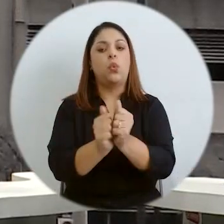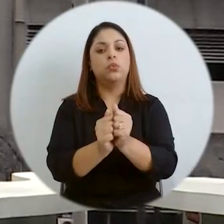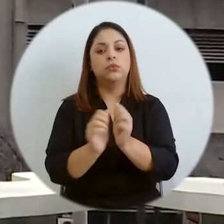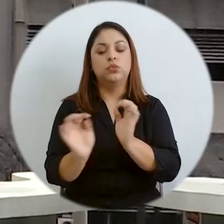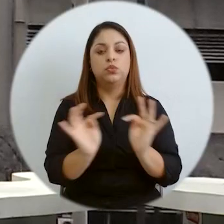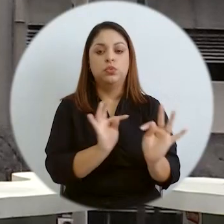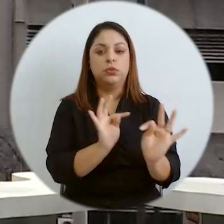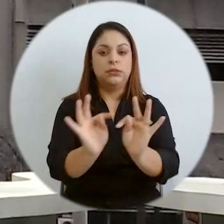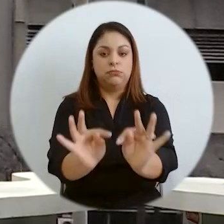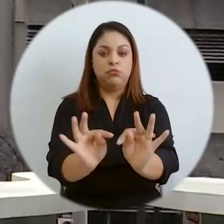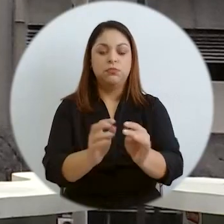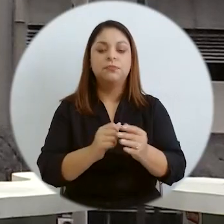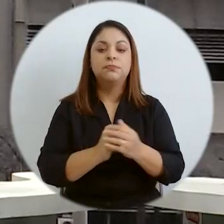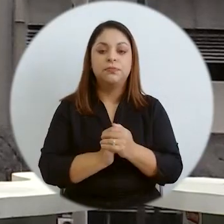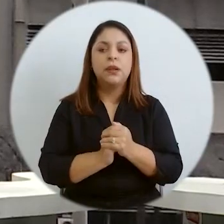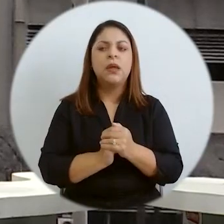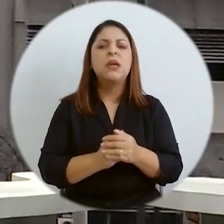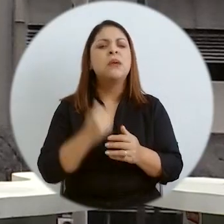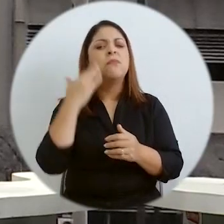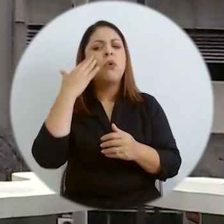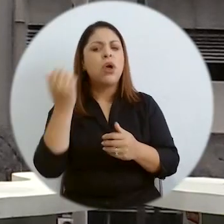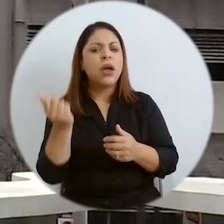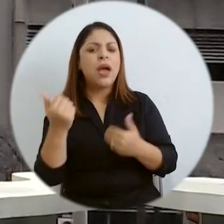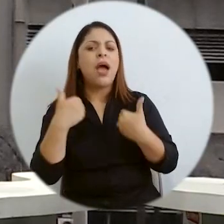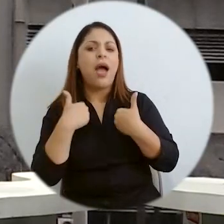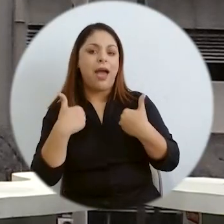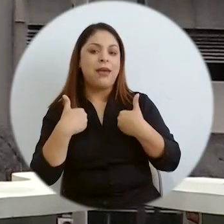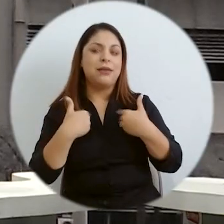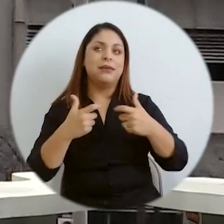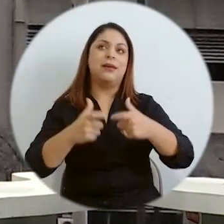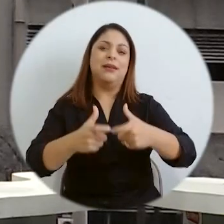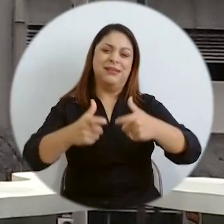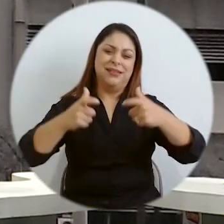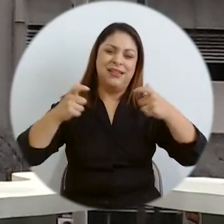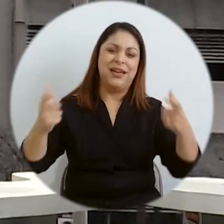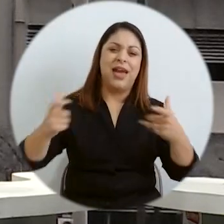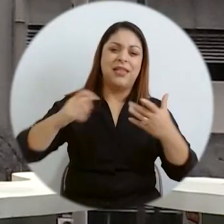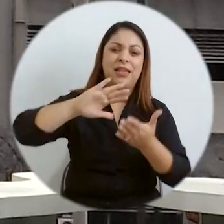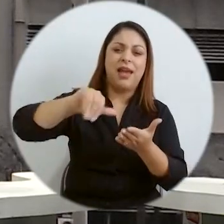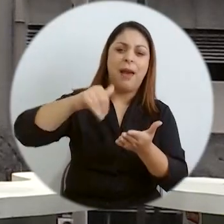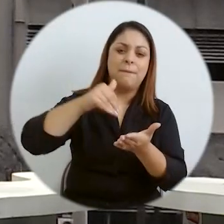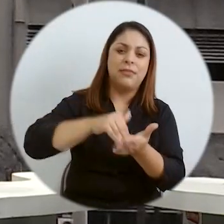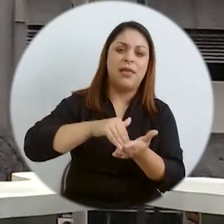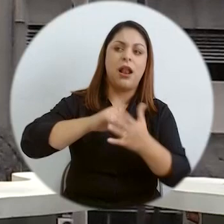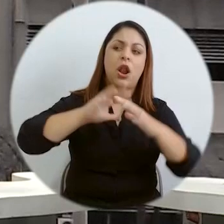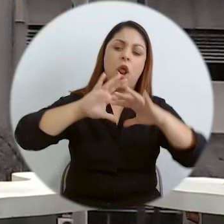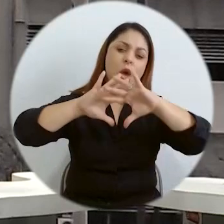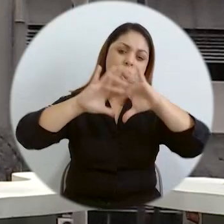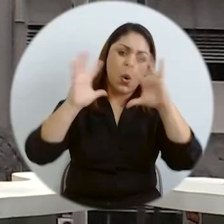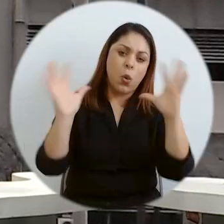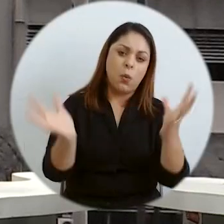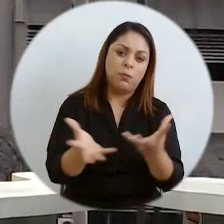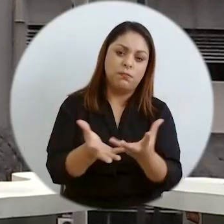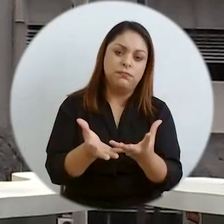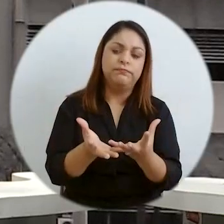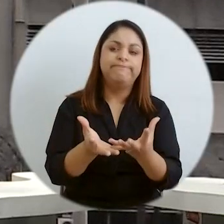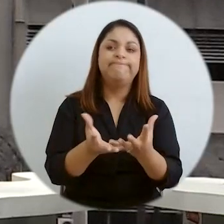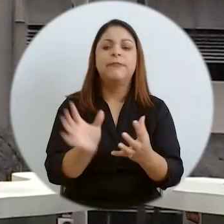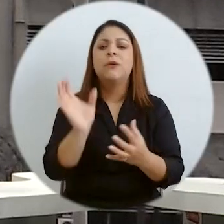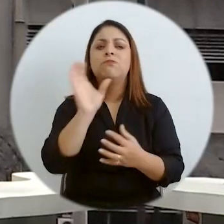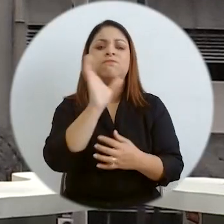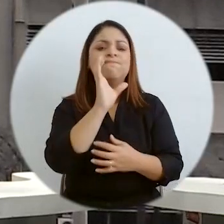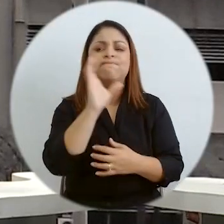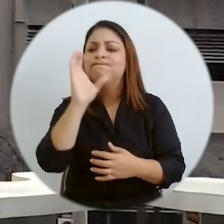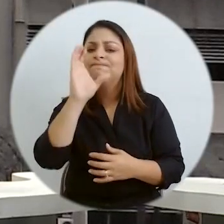se da también porque hay grandes capitales a nivel global que están